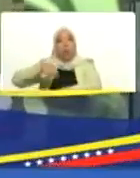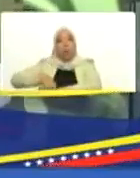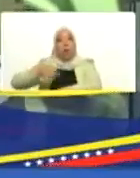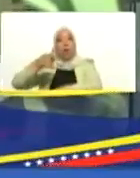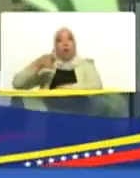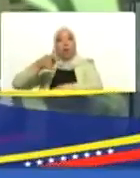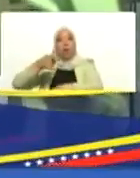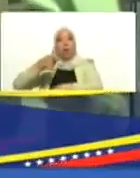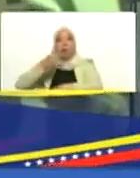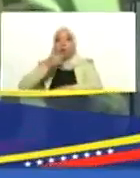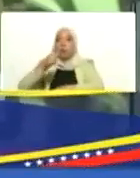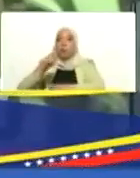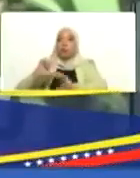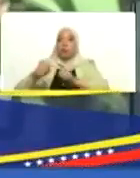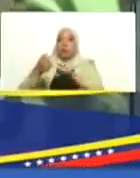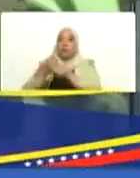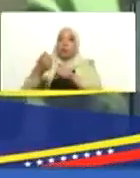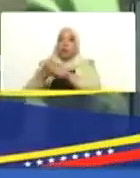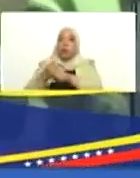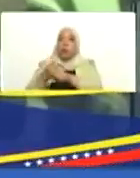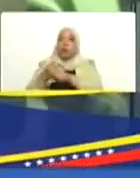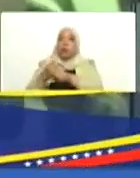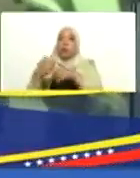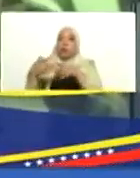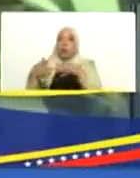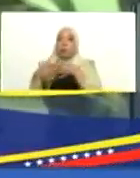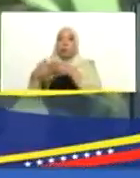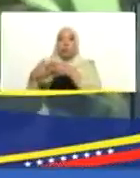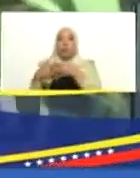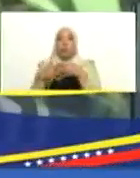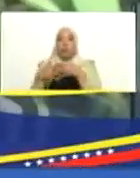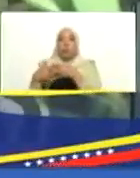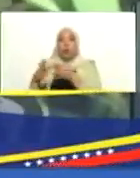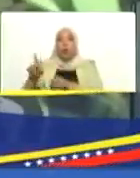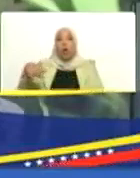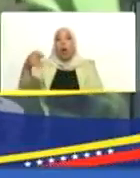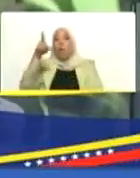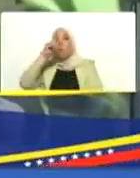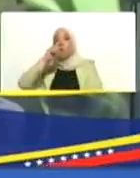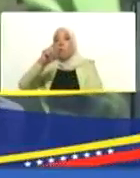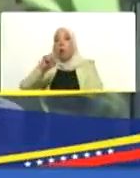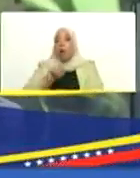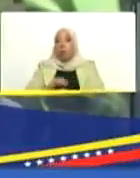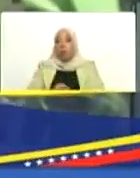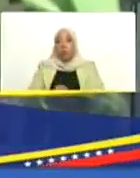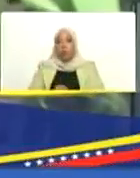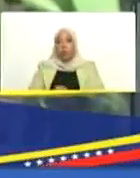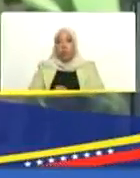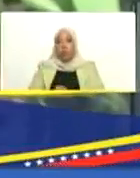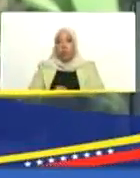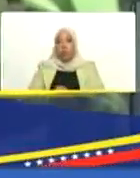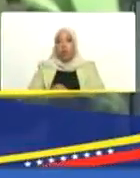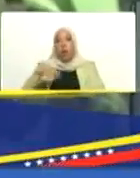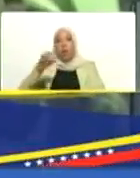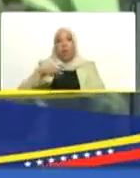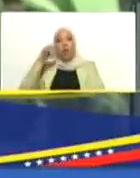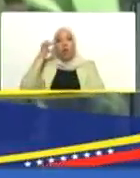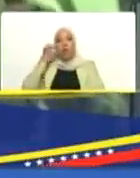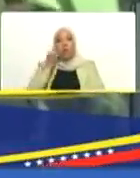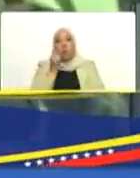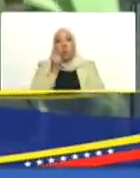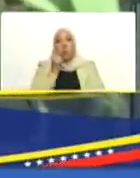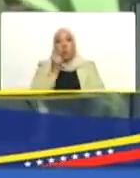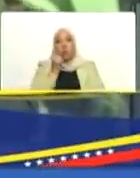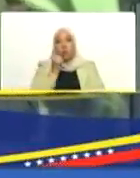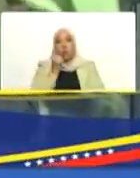está pendiente, ya está casi listo, está próximo a inaugurarse. Y en el estado Sucre, tres núcleos de la